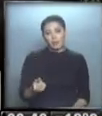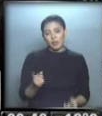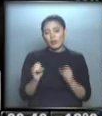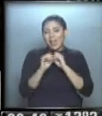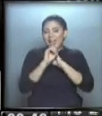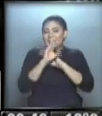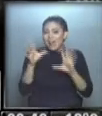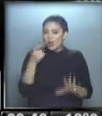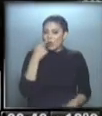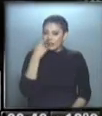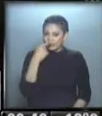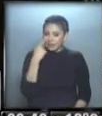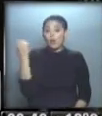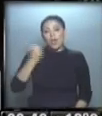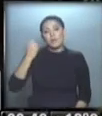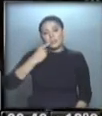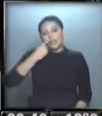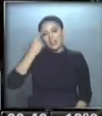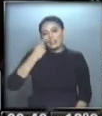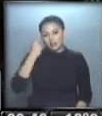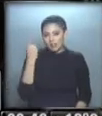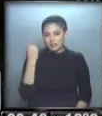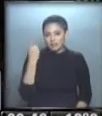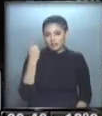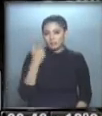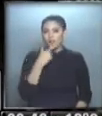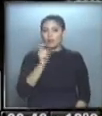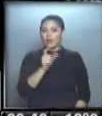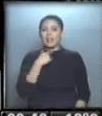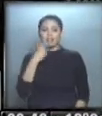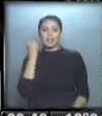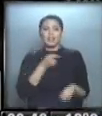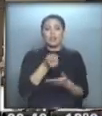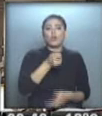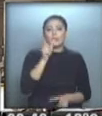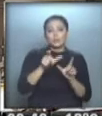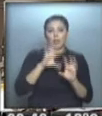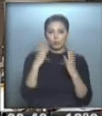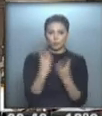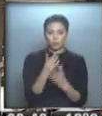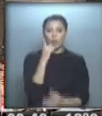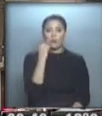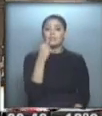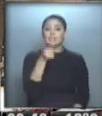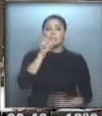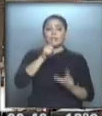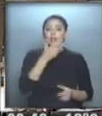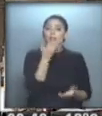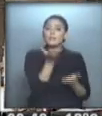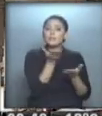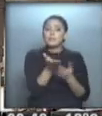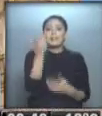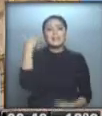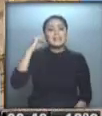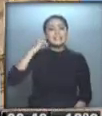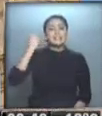claro interés, un importante interés en que no se tipifiquen como delitos de lesa humanidad. Los querellantes, que suman ya